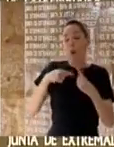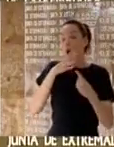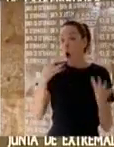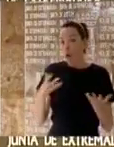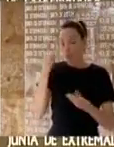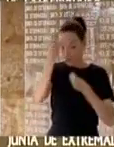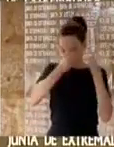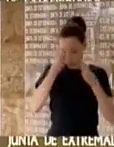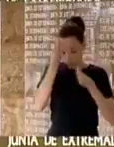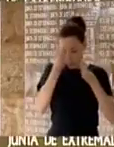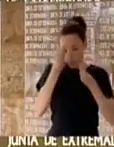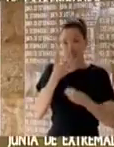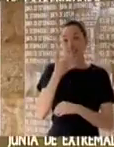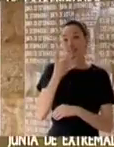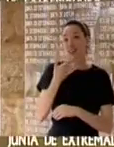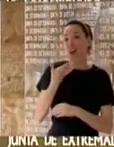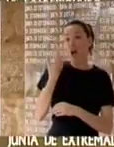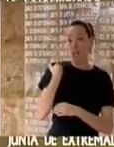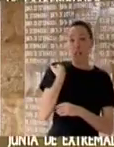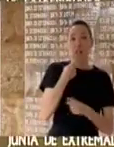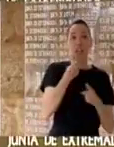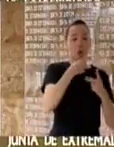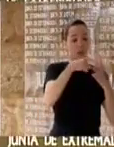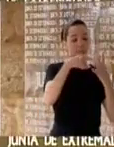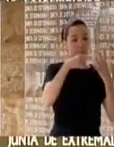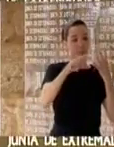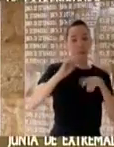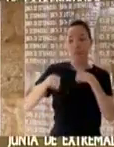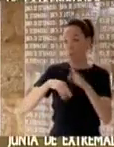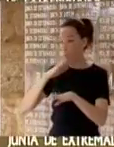de si aquello que dijo y aquello que hace es coherente.